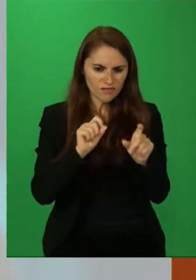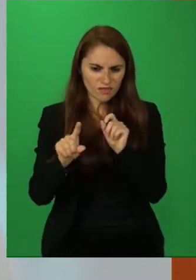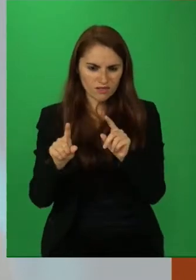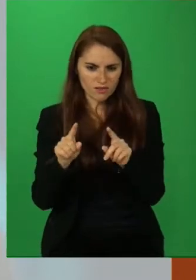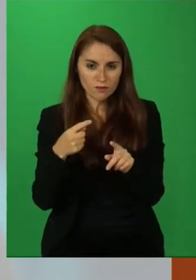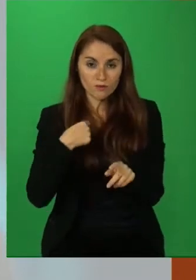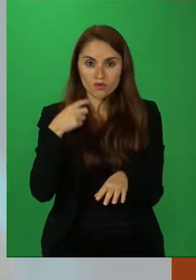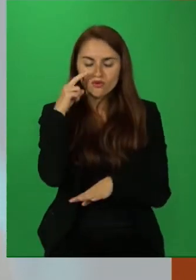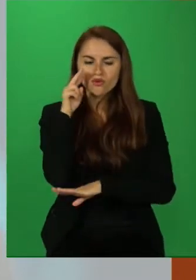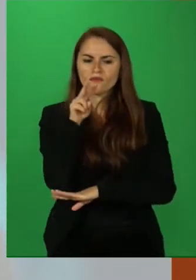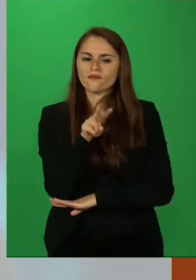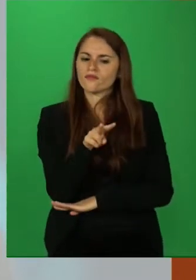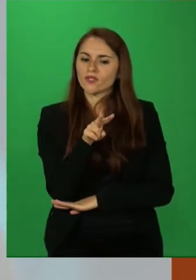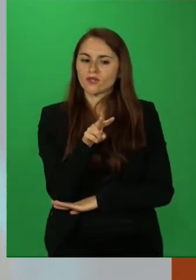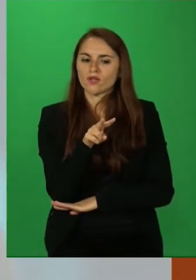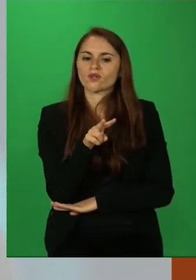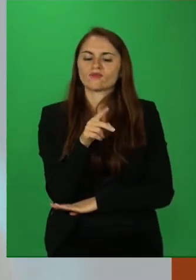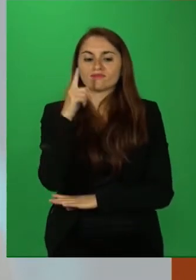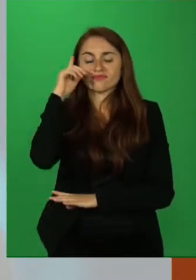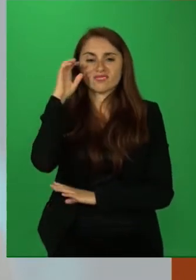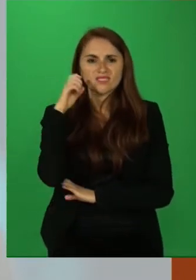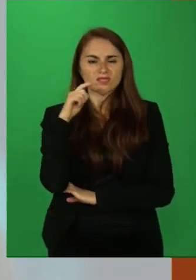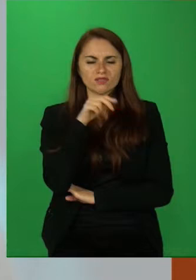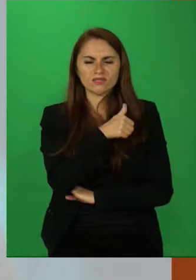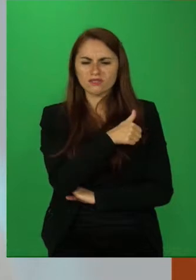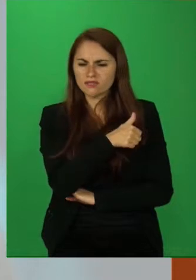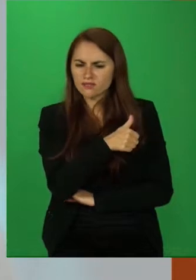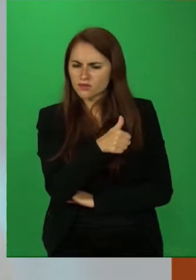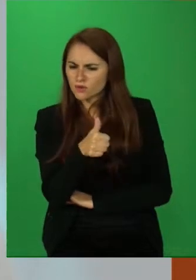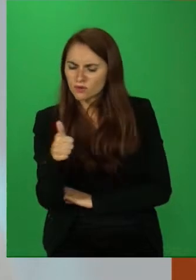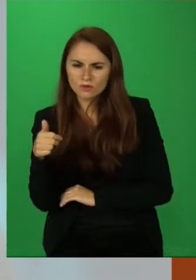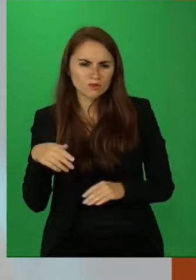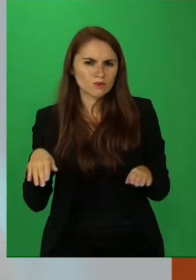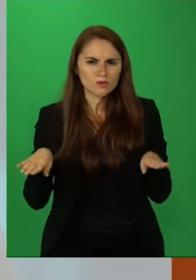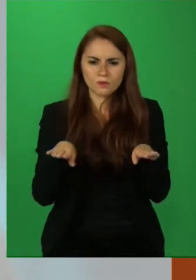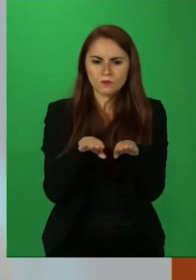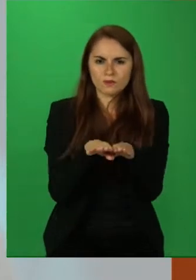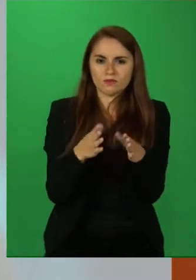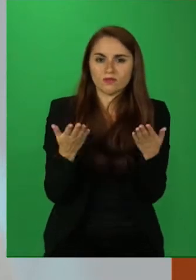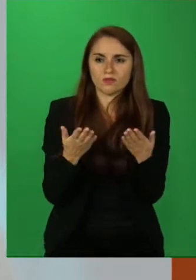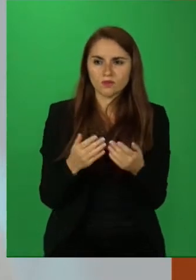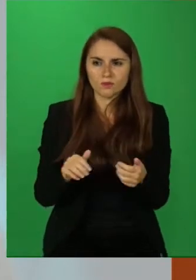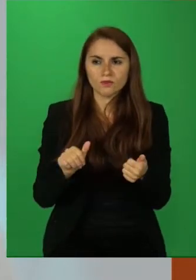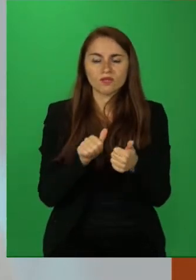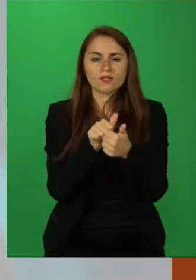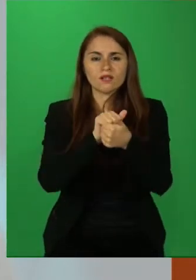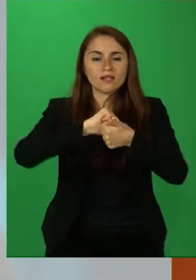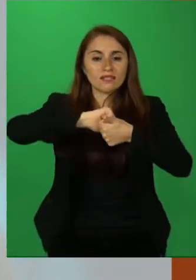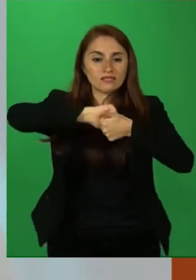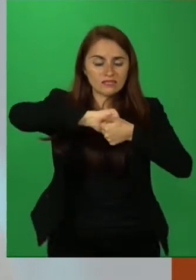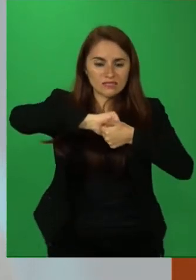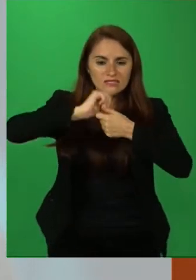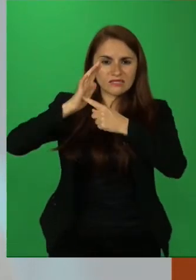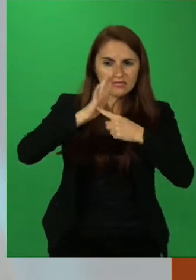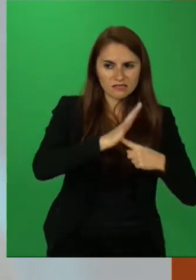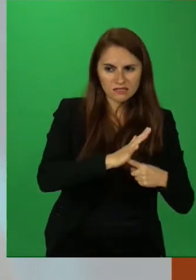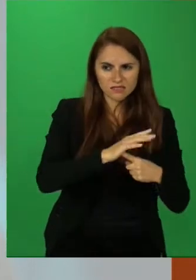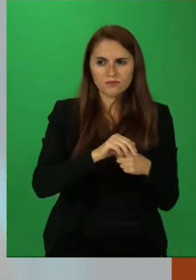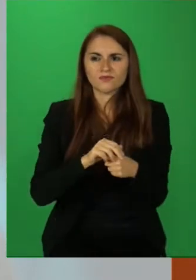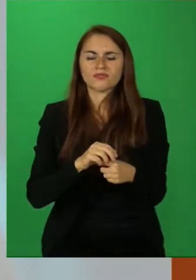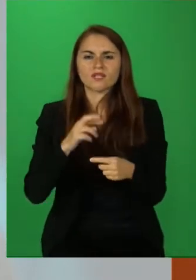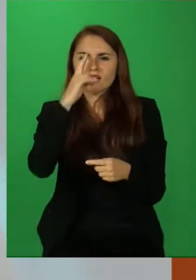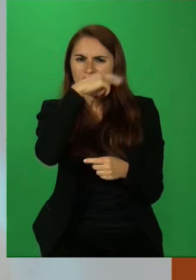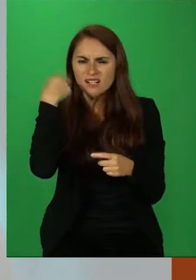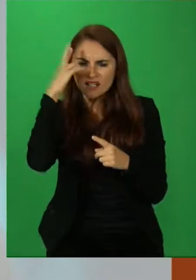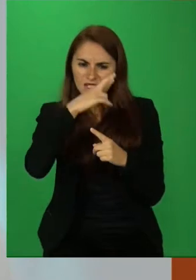en común. Creo que si hablamos de desigualdad de género, racismo, de